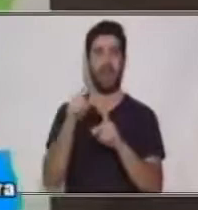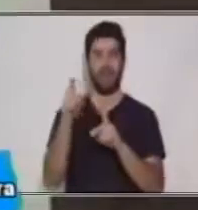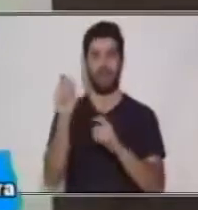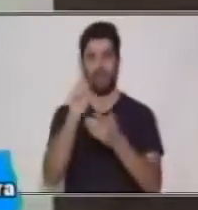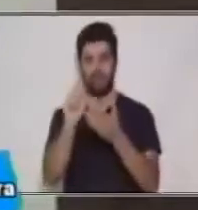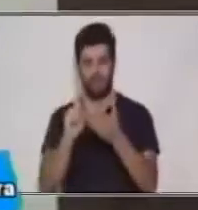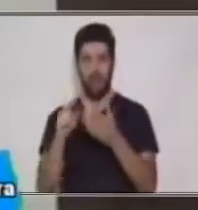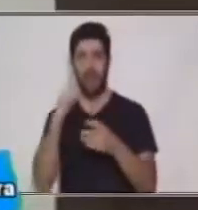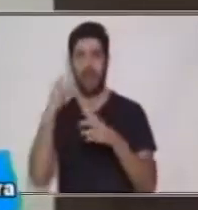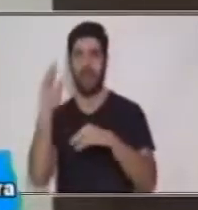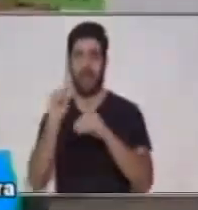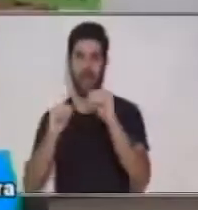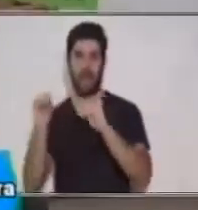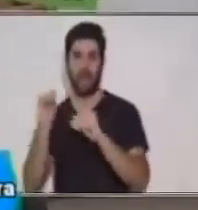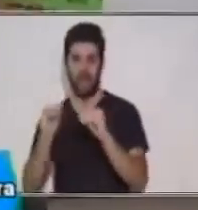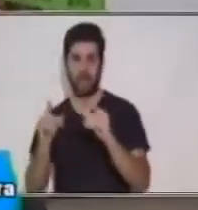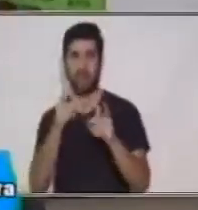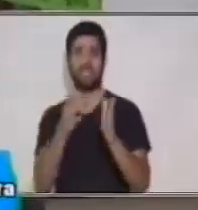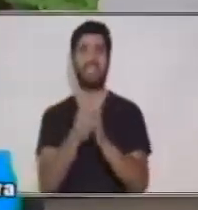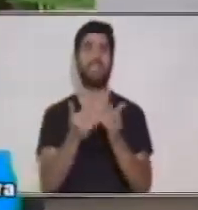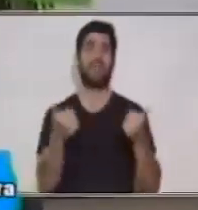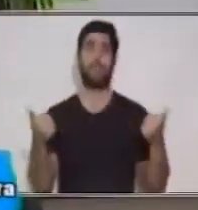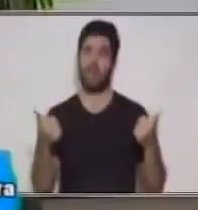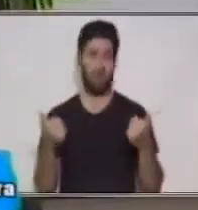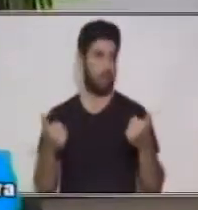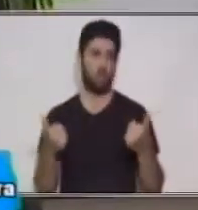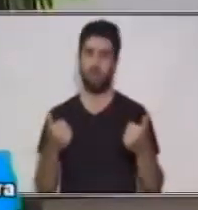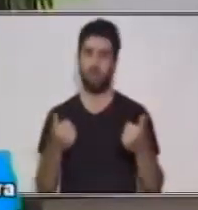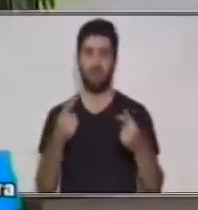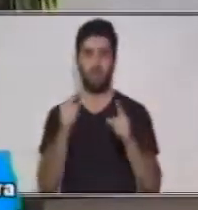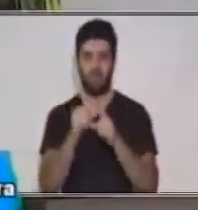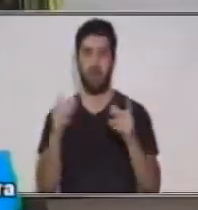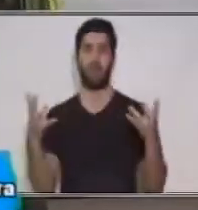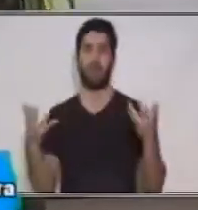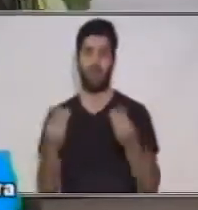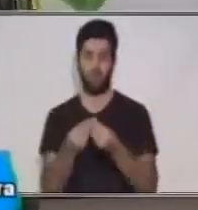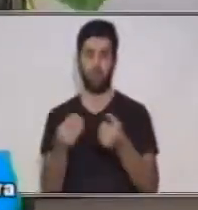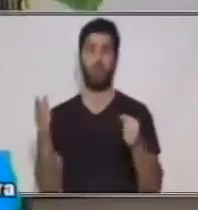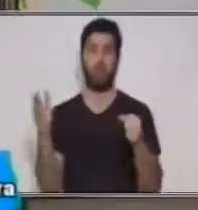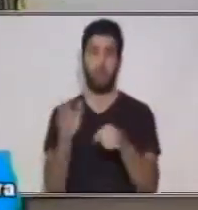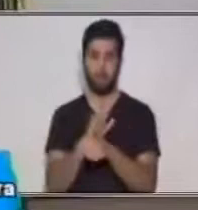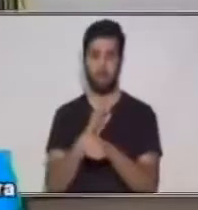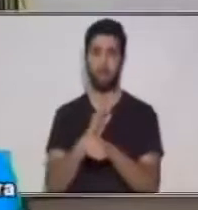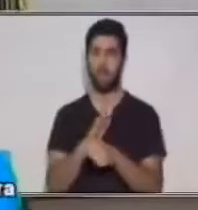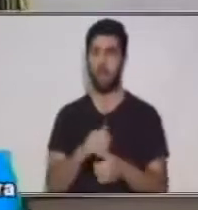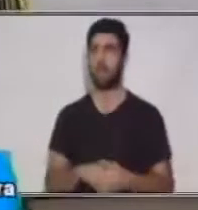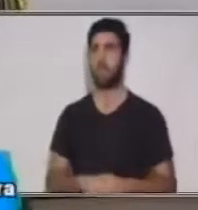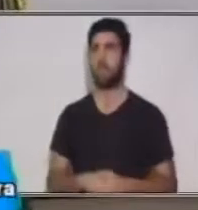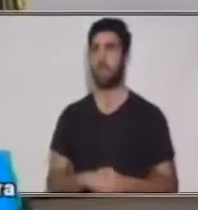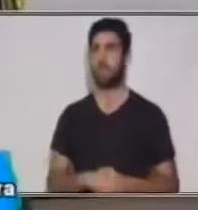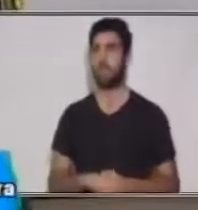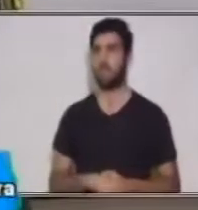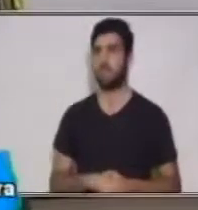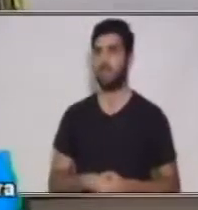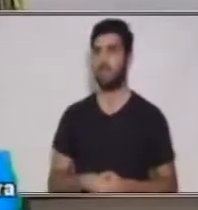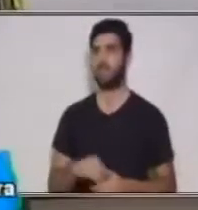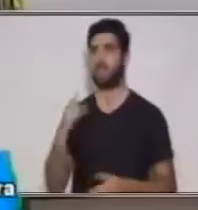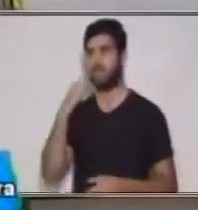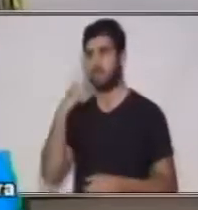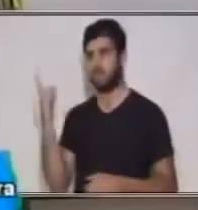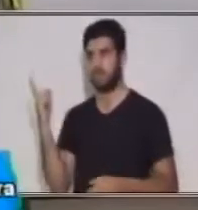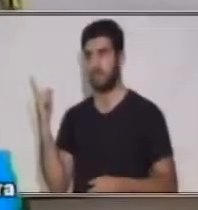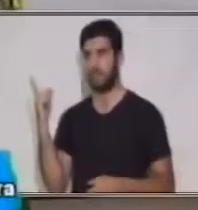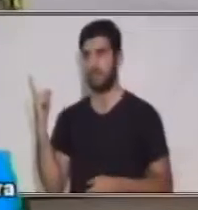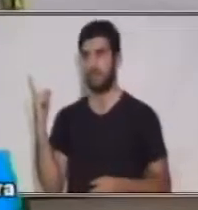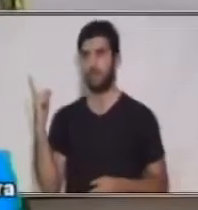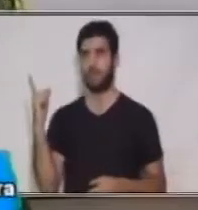texto, no lo vas a escribir separado, vas a escribir la palabra completa. Entonces, al unirla, ¿qué fue lo que vamos a transformar?